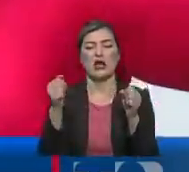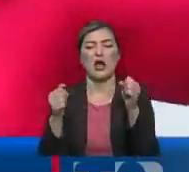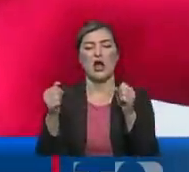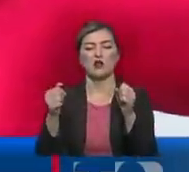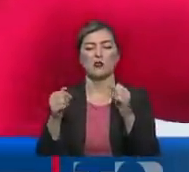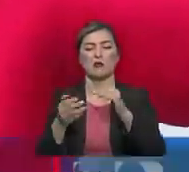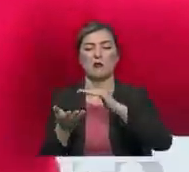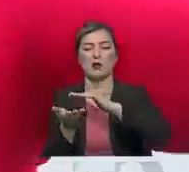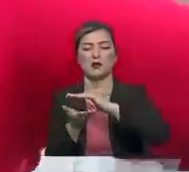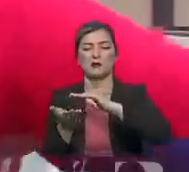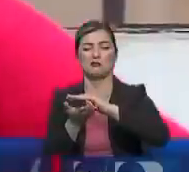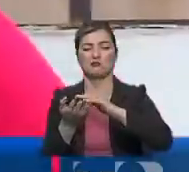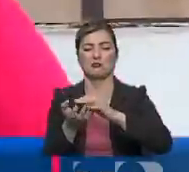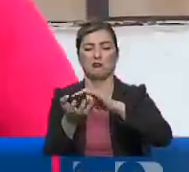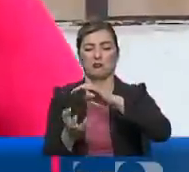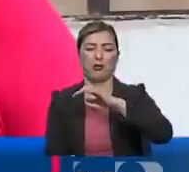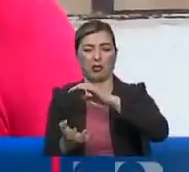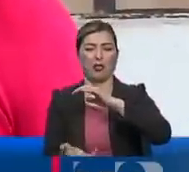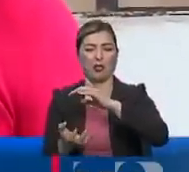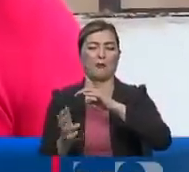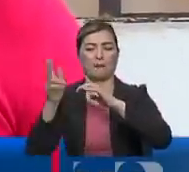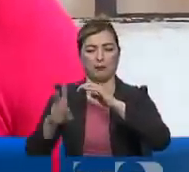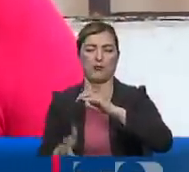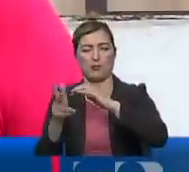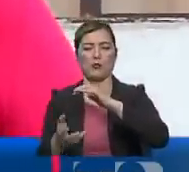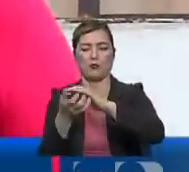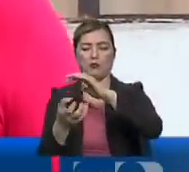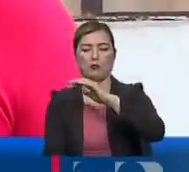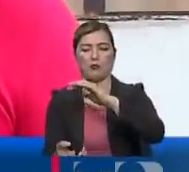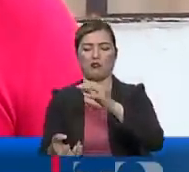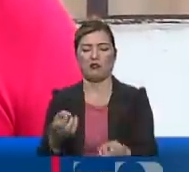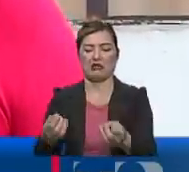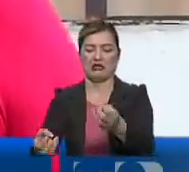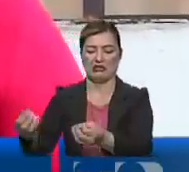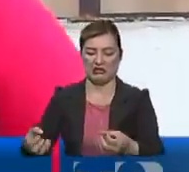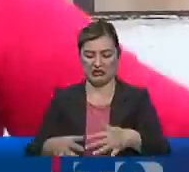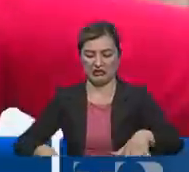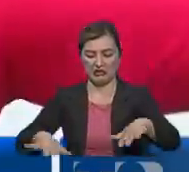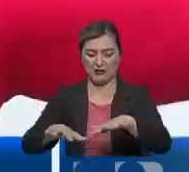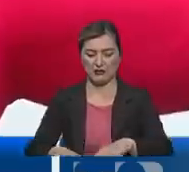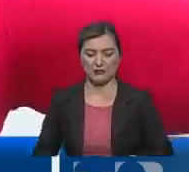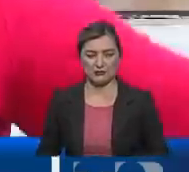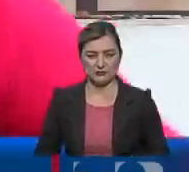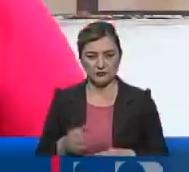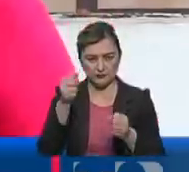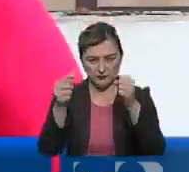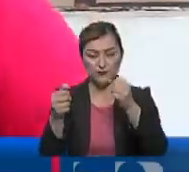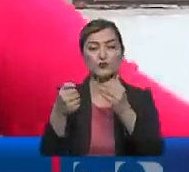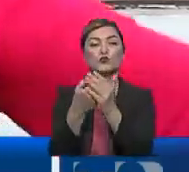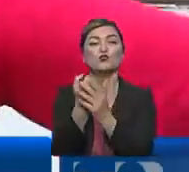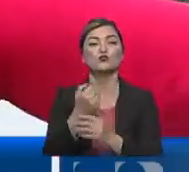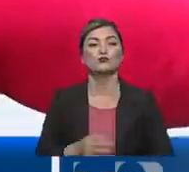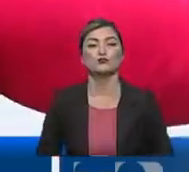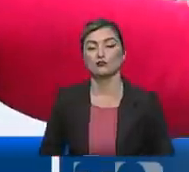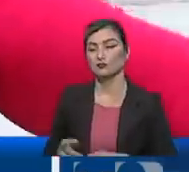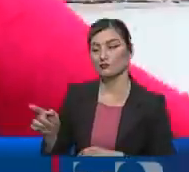están toda la calle regada los pedazos de todas estas cosas. Ha habido choques en la